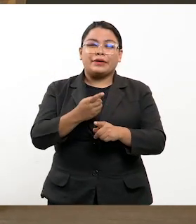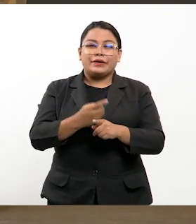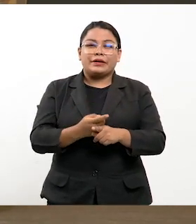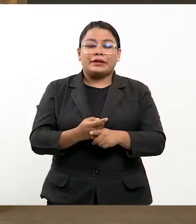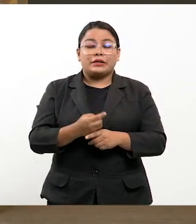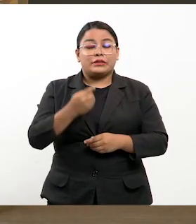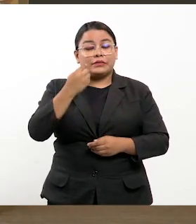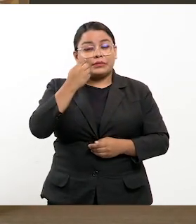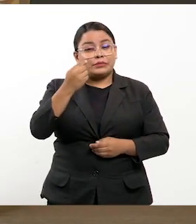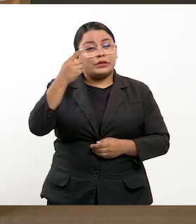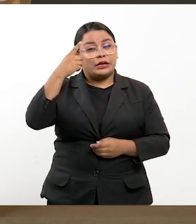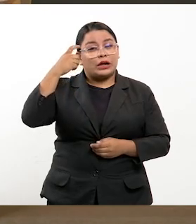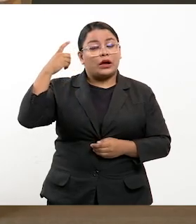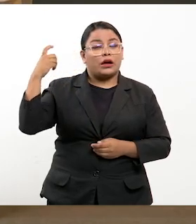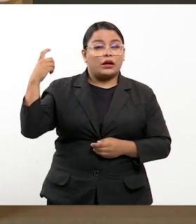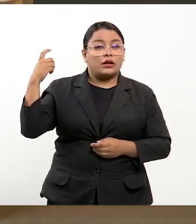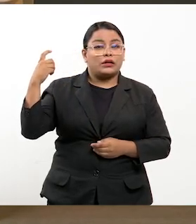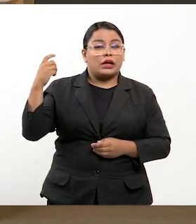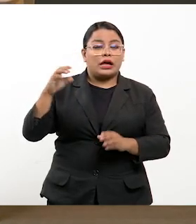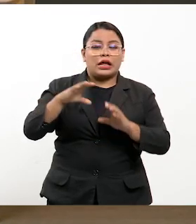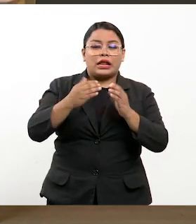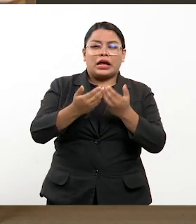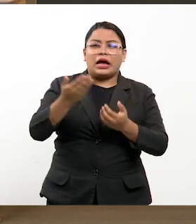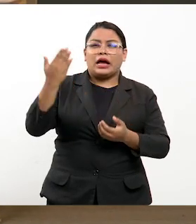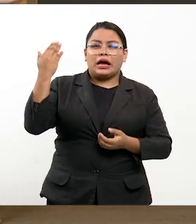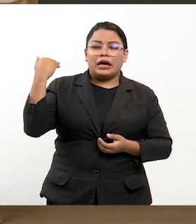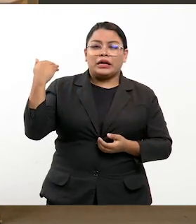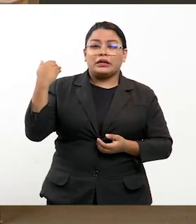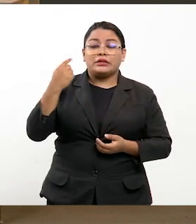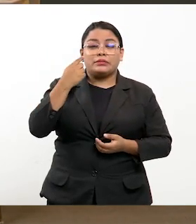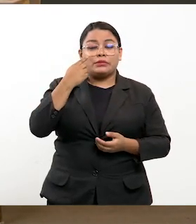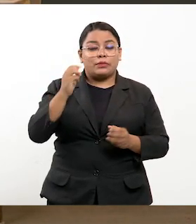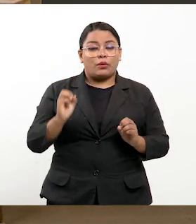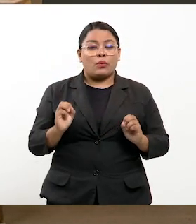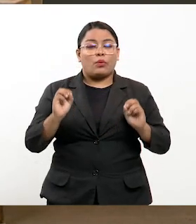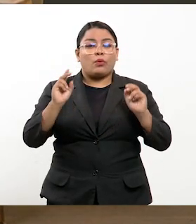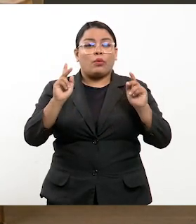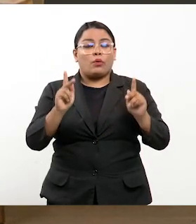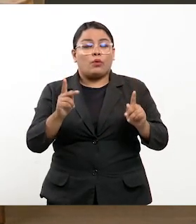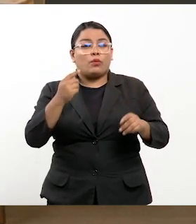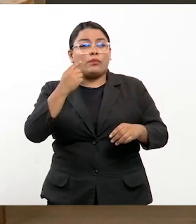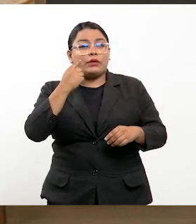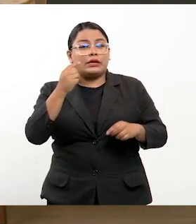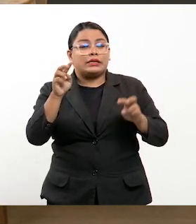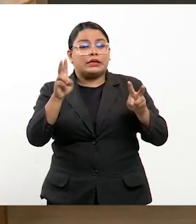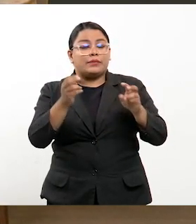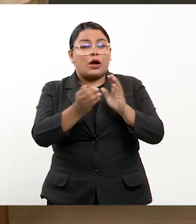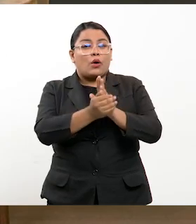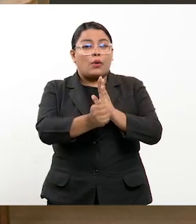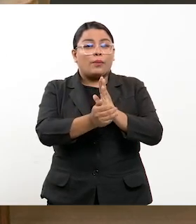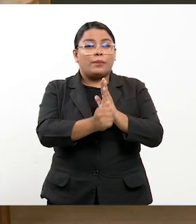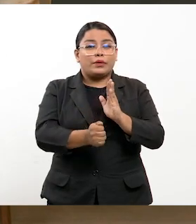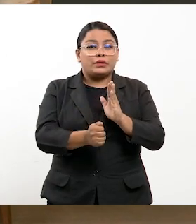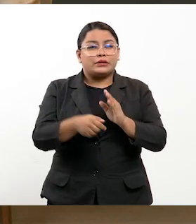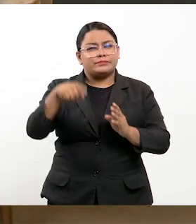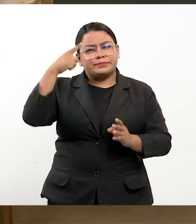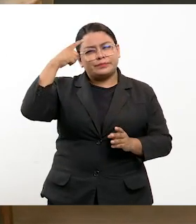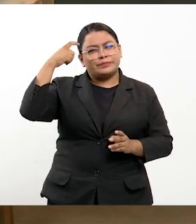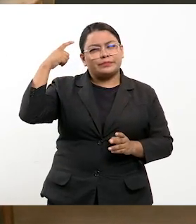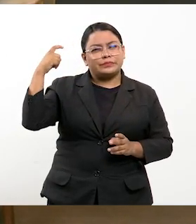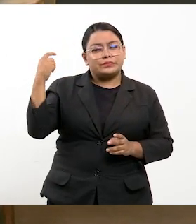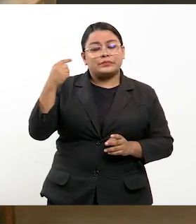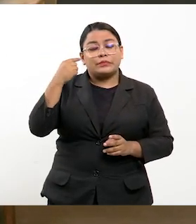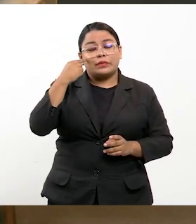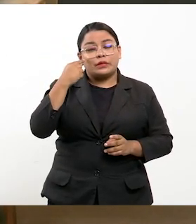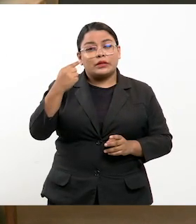Paola, y debemos recordar que en webinars anteriores tuvimos la oportunidad de hablar de estas competencias. Recordemos que